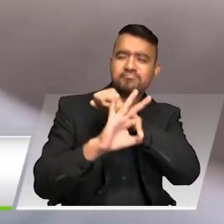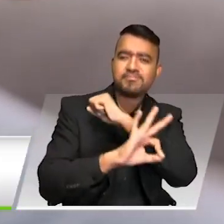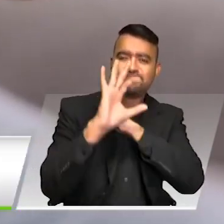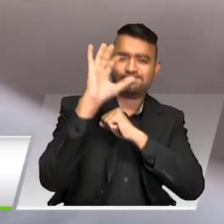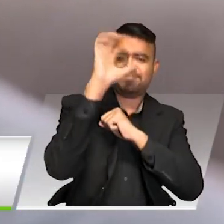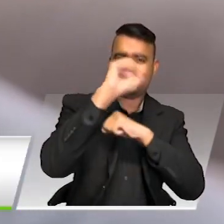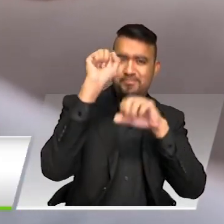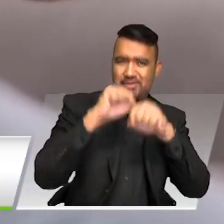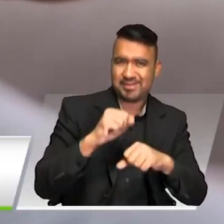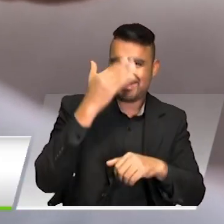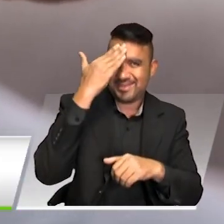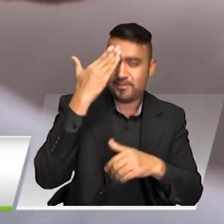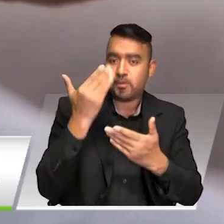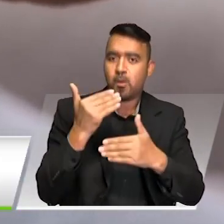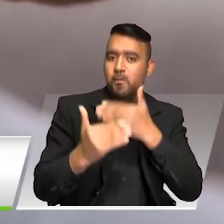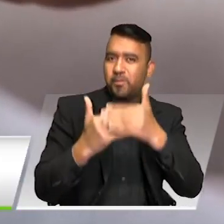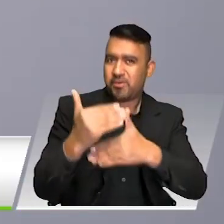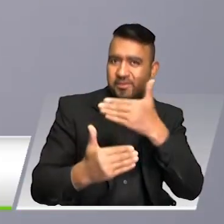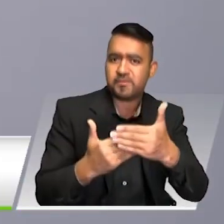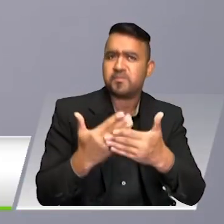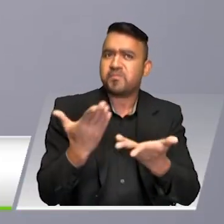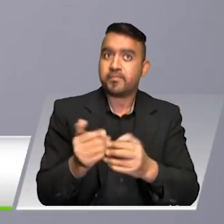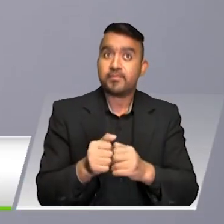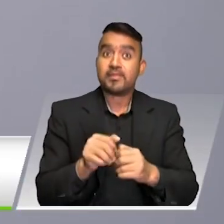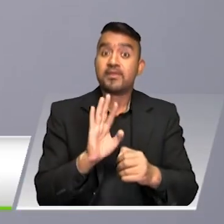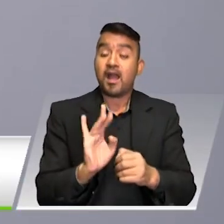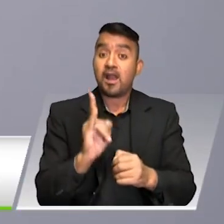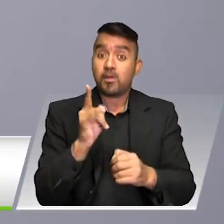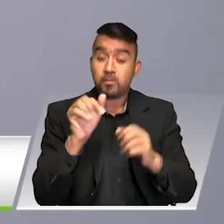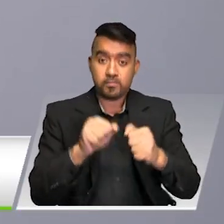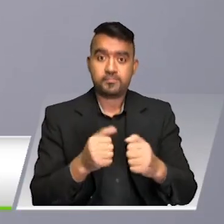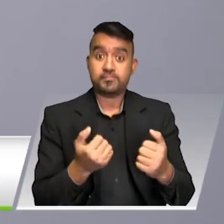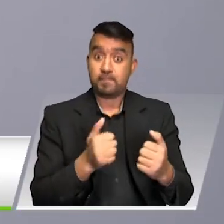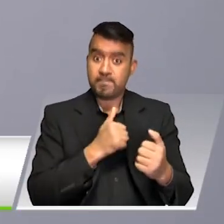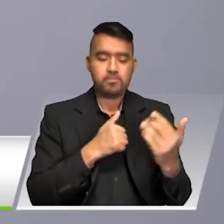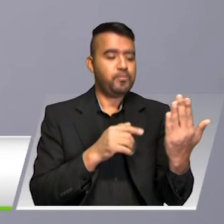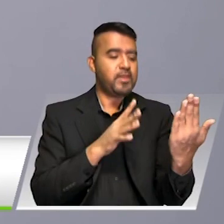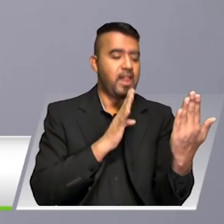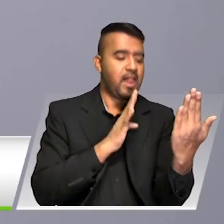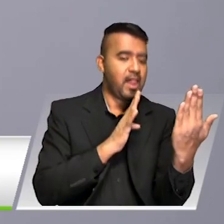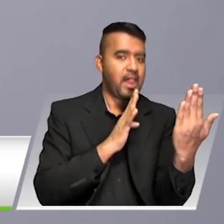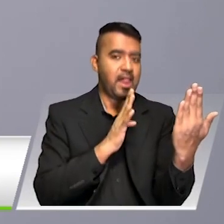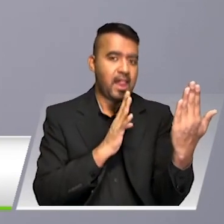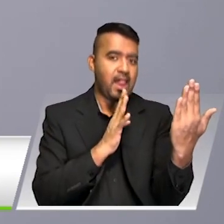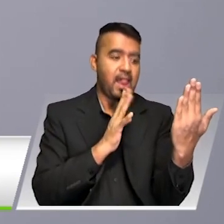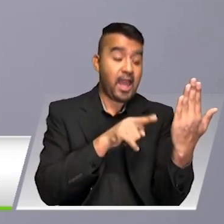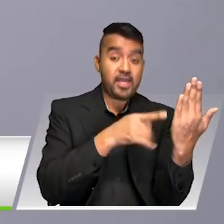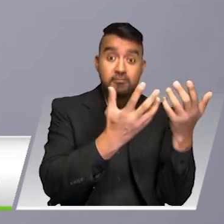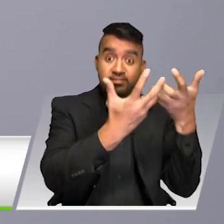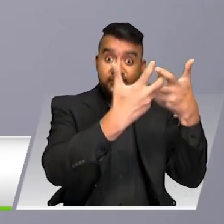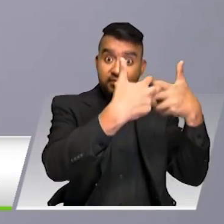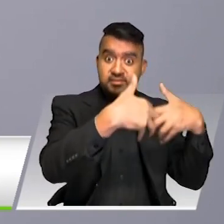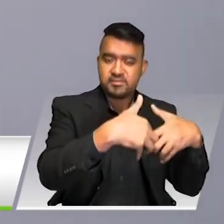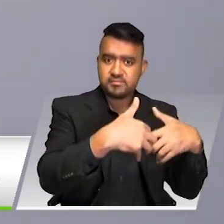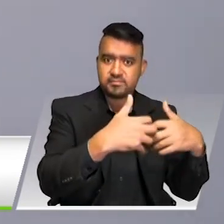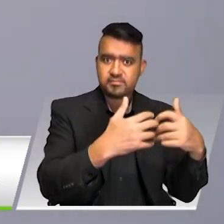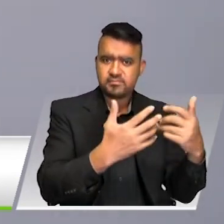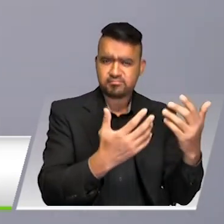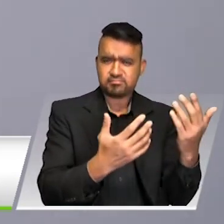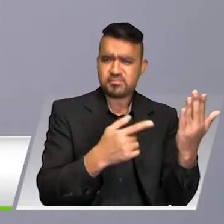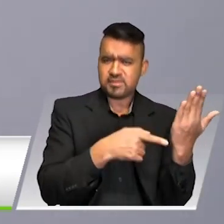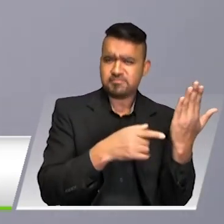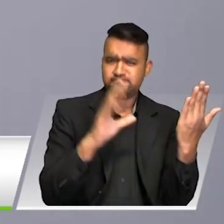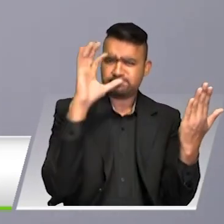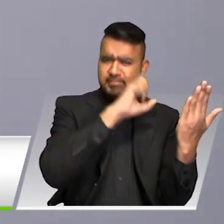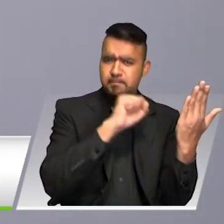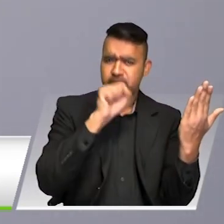o una bitácora, que al mismo tiempo pueda hablarle a la aplicación para nosotros identificar esos síntomas y esas emociones por el tono de la voz